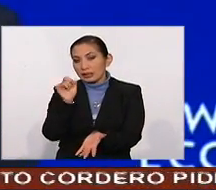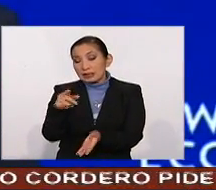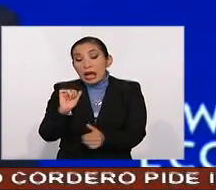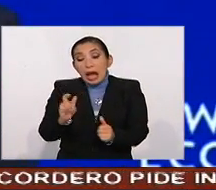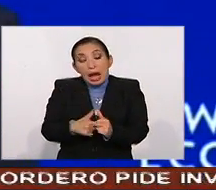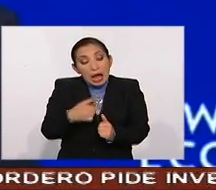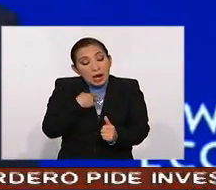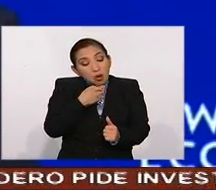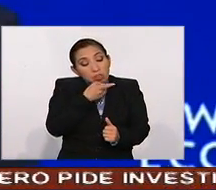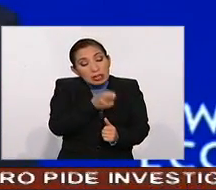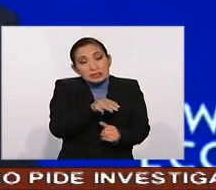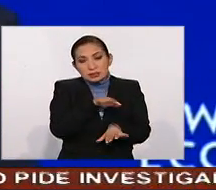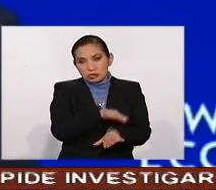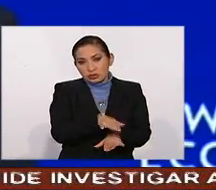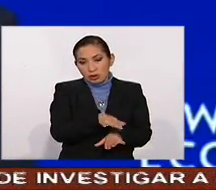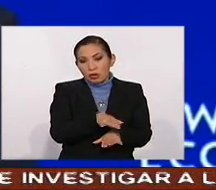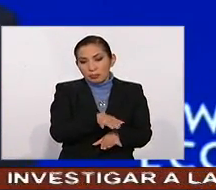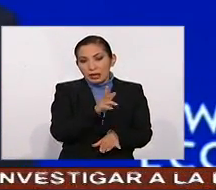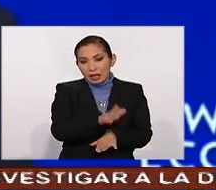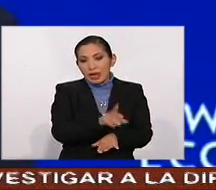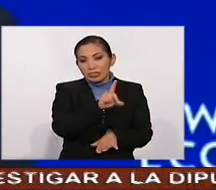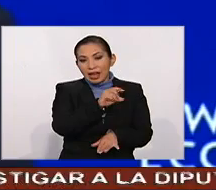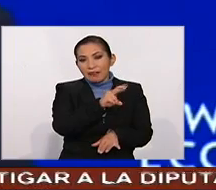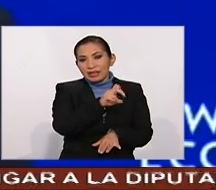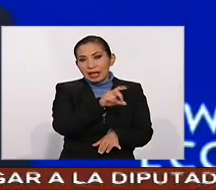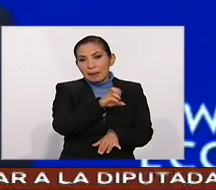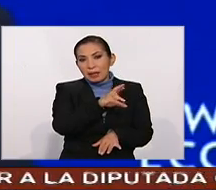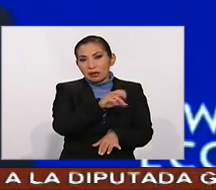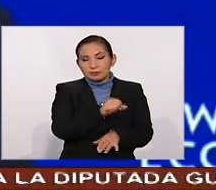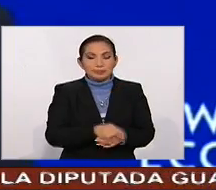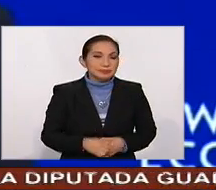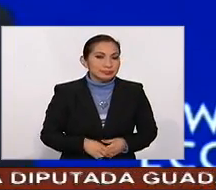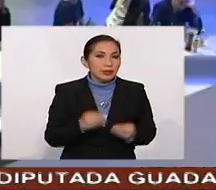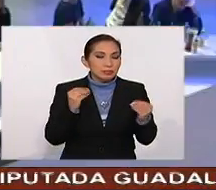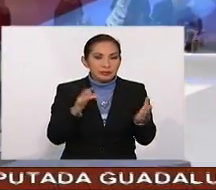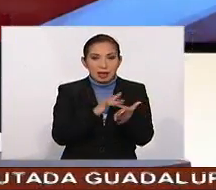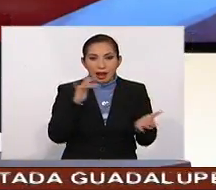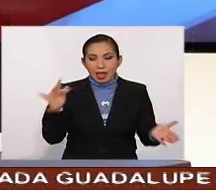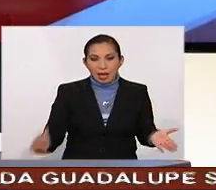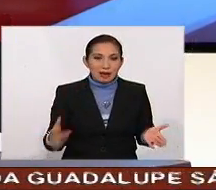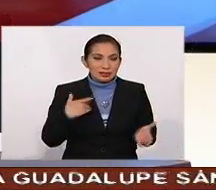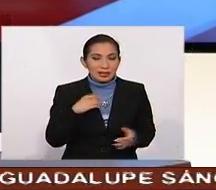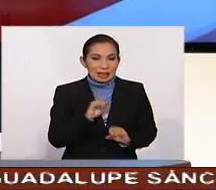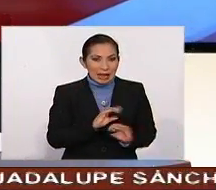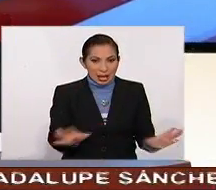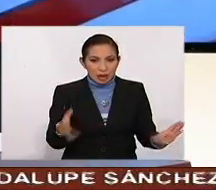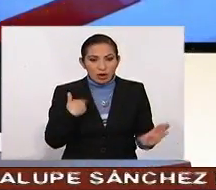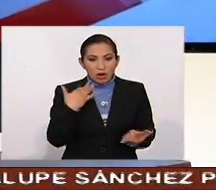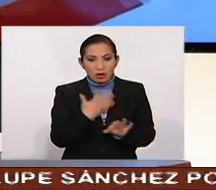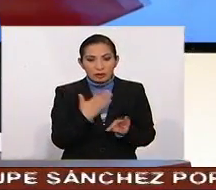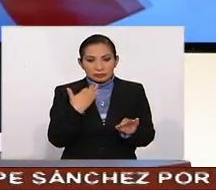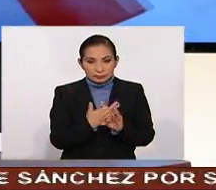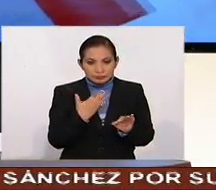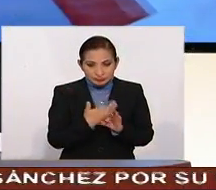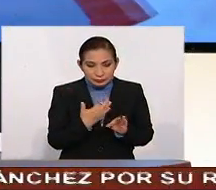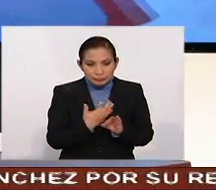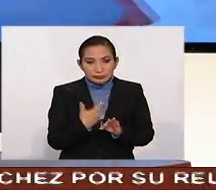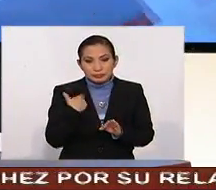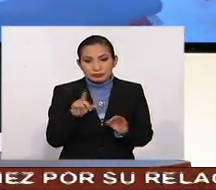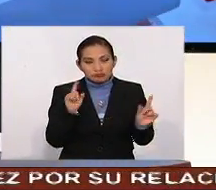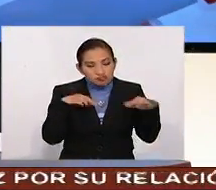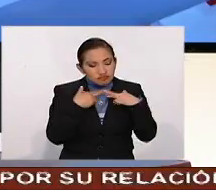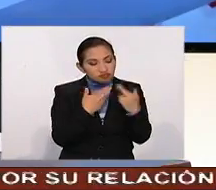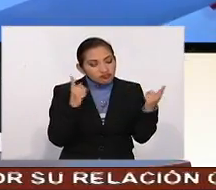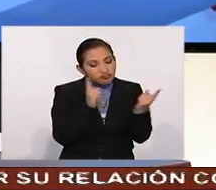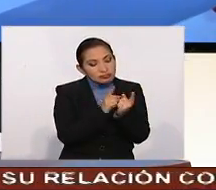salido algún comentario, sobre todo de David Cameron, sobre esta cuestión, Omar. Te agradezco mucho, David del Río, y en efecto se está dando en estos momentos este encuentro.